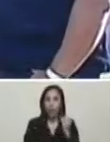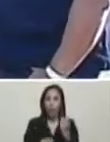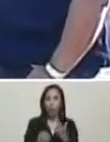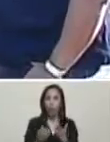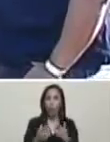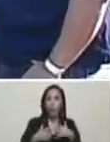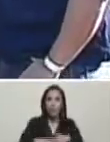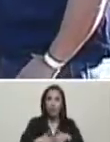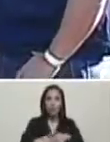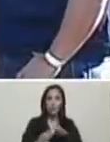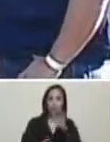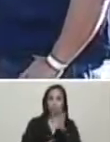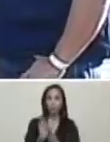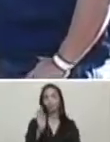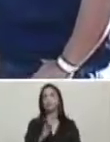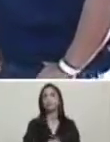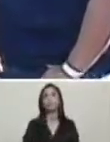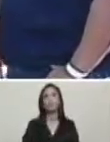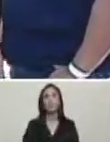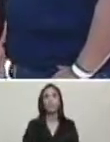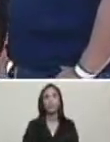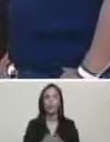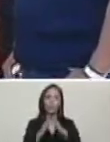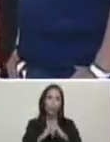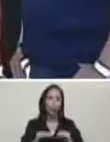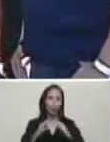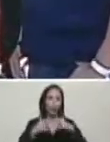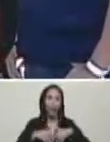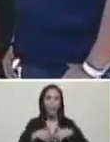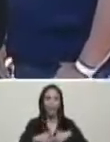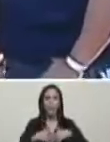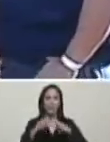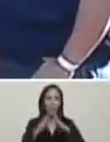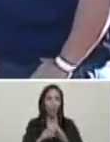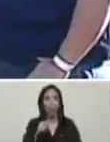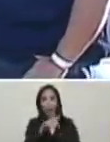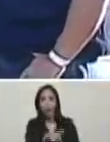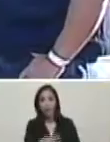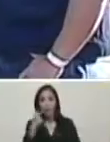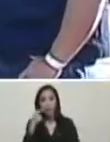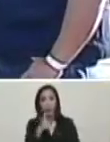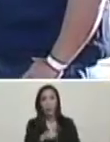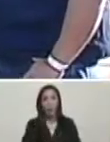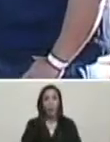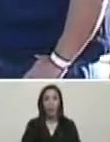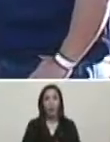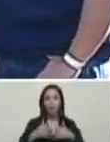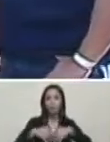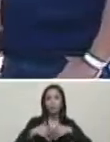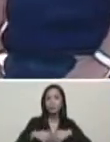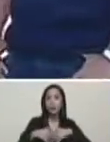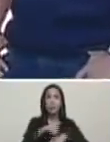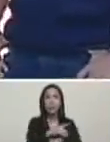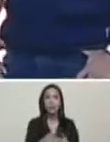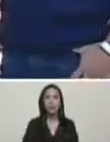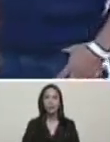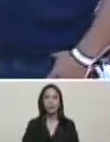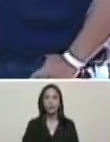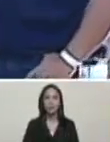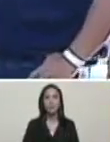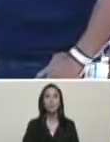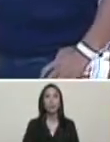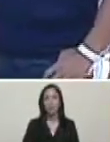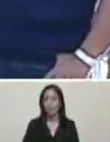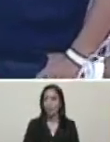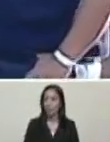complejo y recuperar todos los complejos industriales. Aquí tenemos al frente el complejo que montamos con la Haier. Tenemos que llevarlo